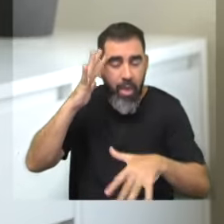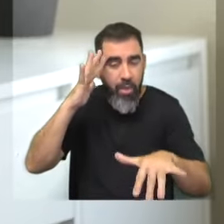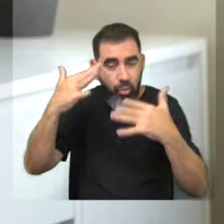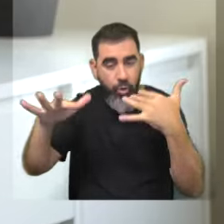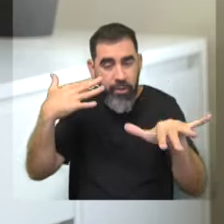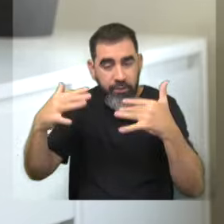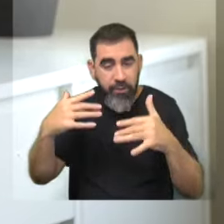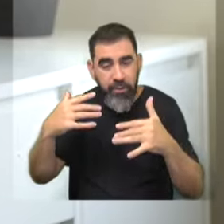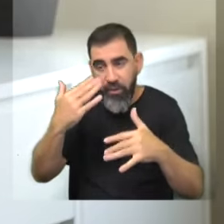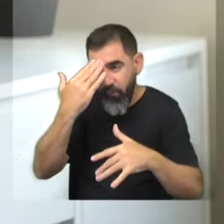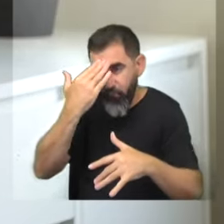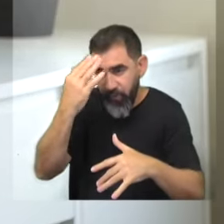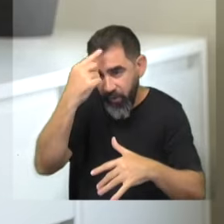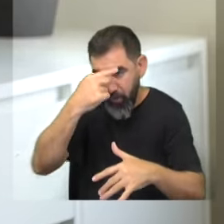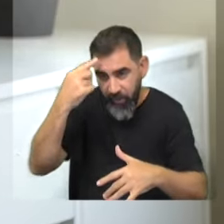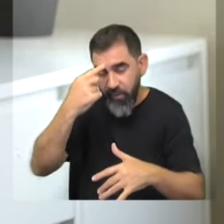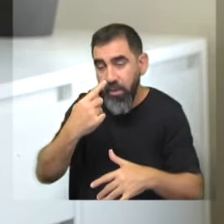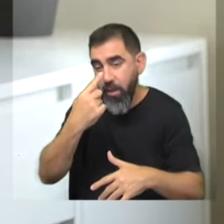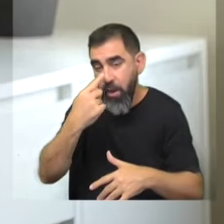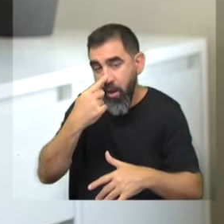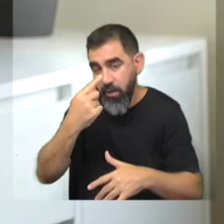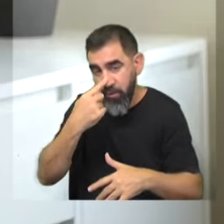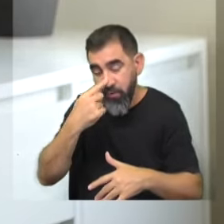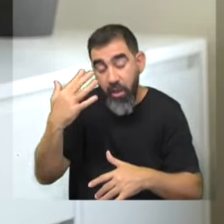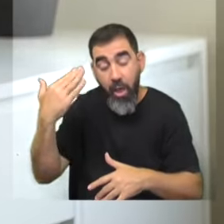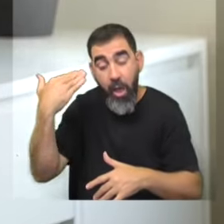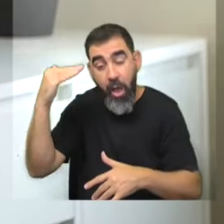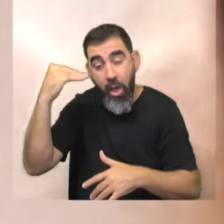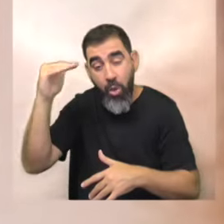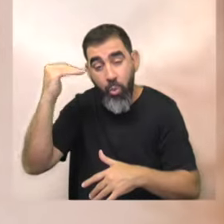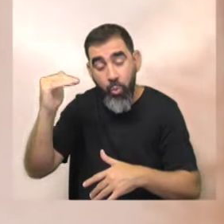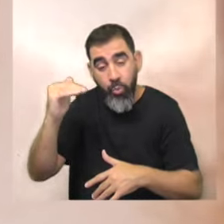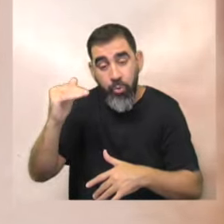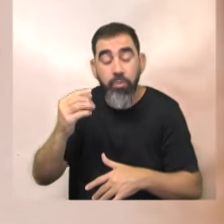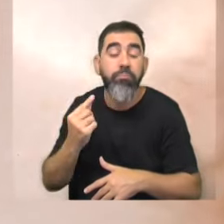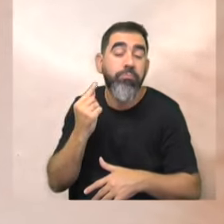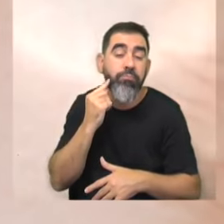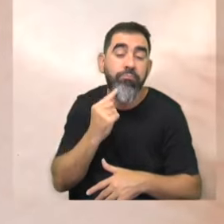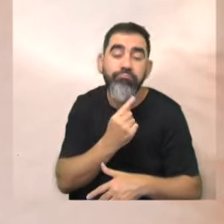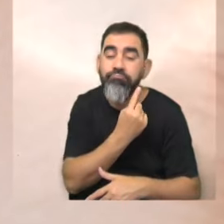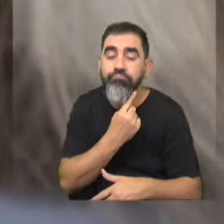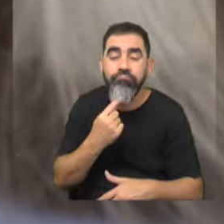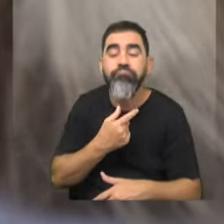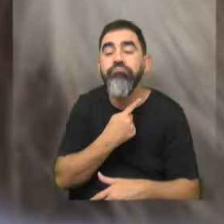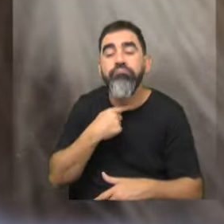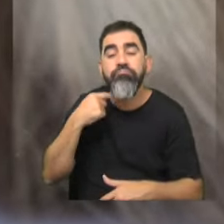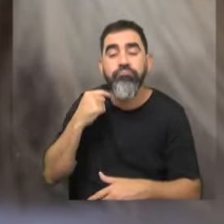poco más en la frente, en la nariz. Ya más de adultos empieza a afectar un poco más el mentón y toda la zona